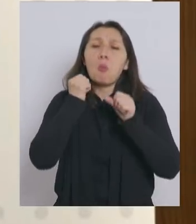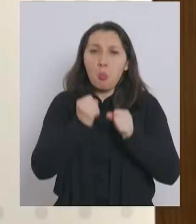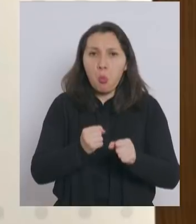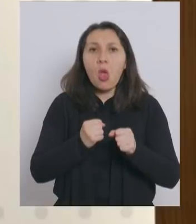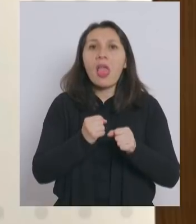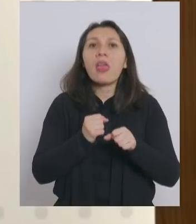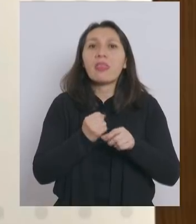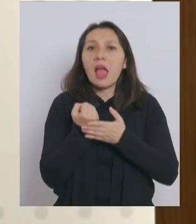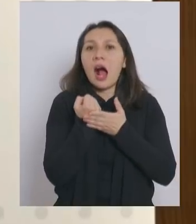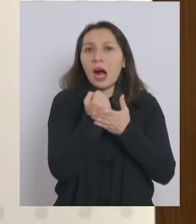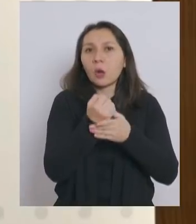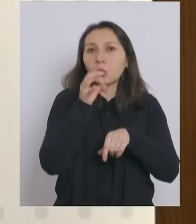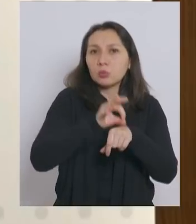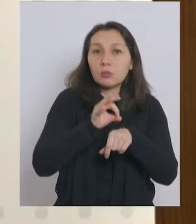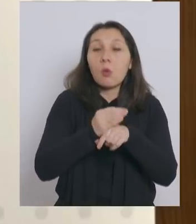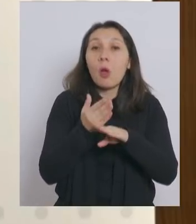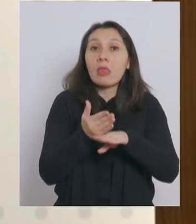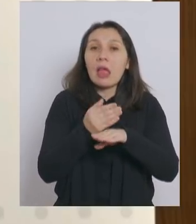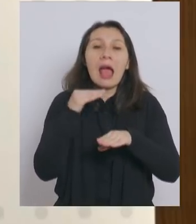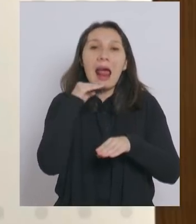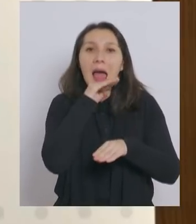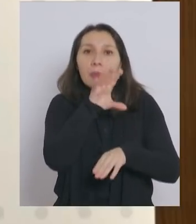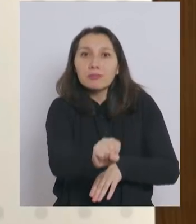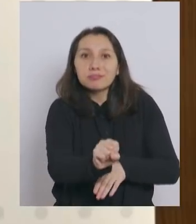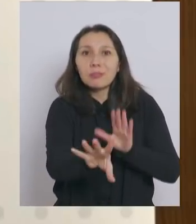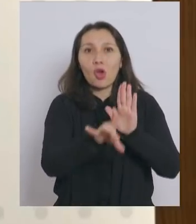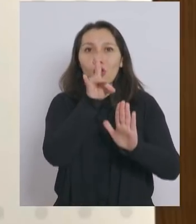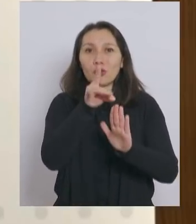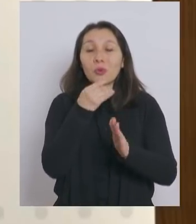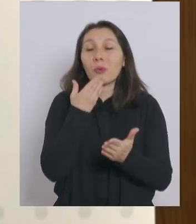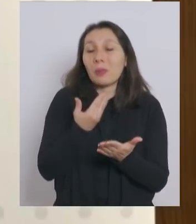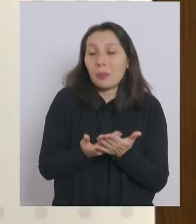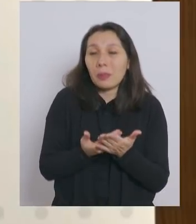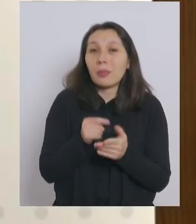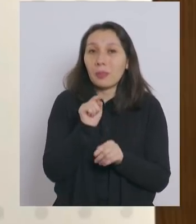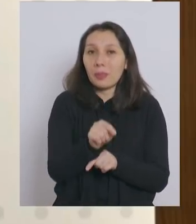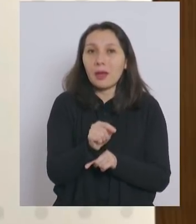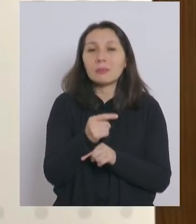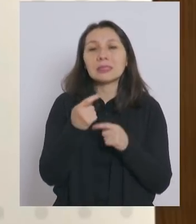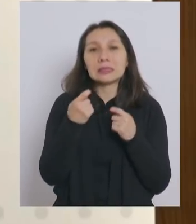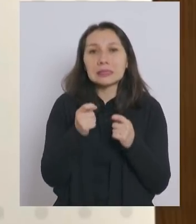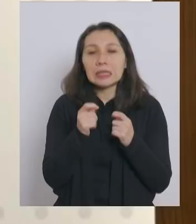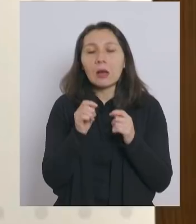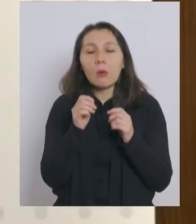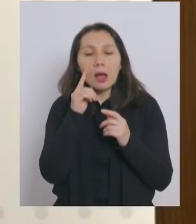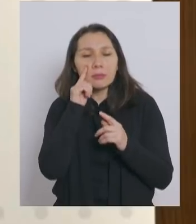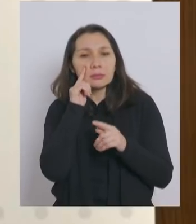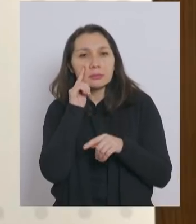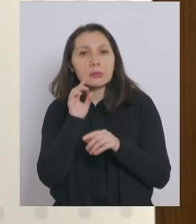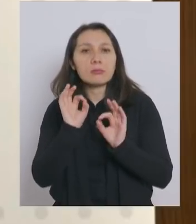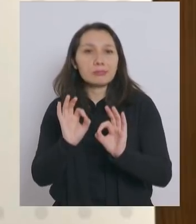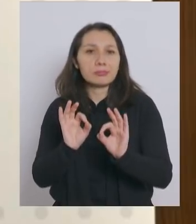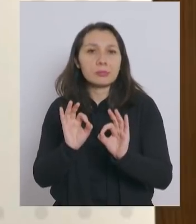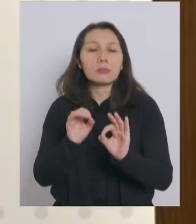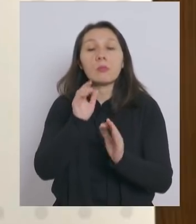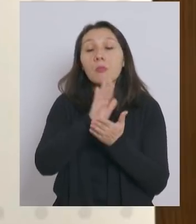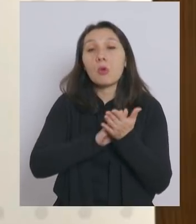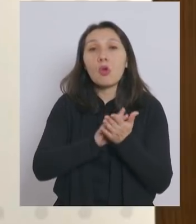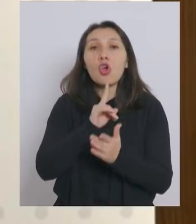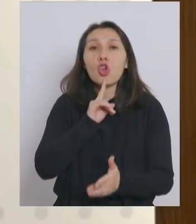y es tratable cuando es detectada a tiempo y cuando también se trata de acuerdo a lo que corresponde. Es decir,